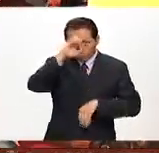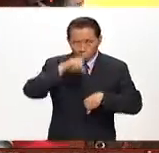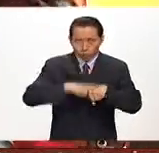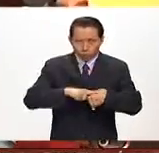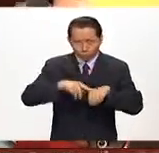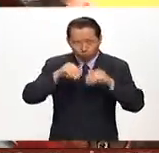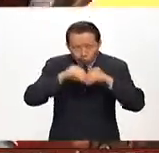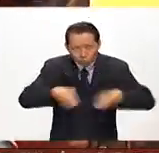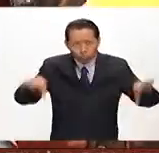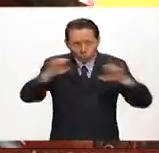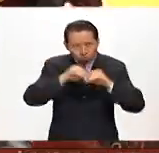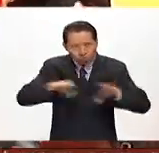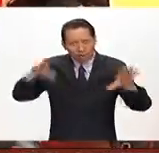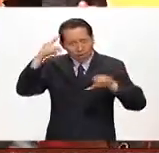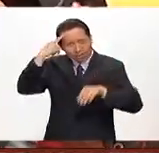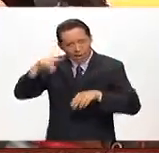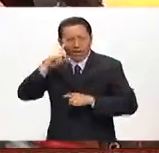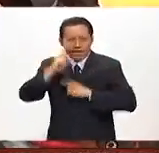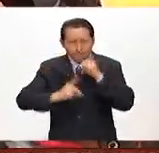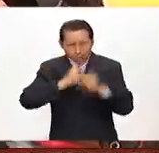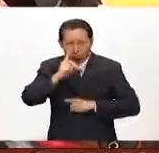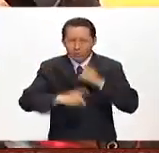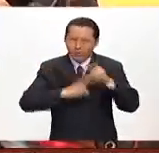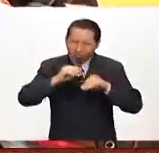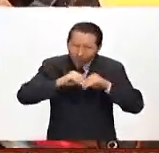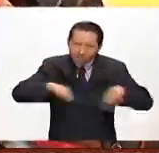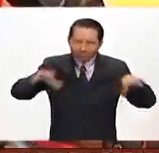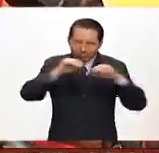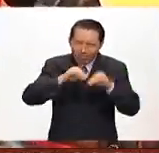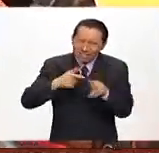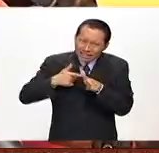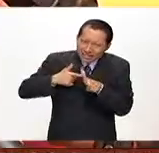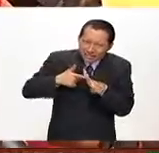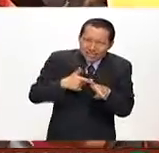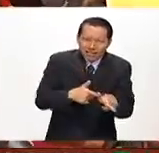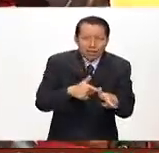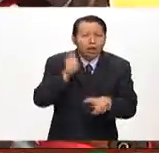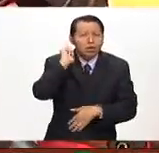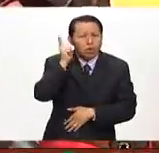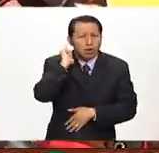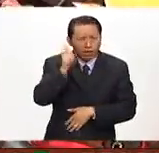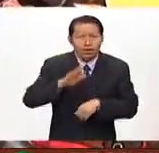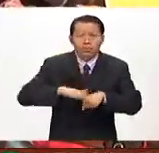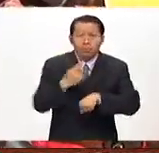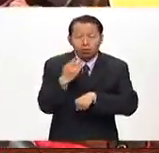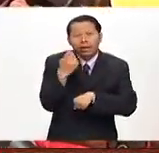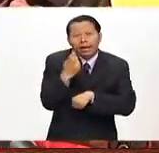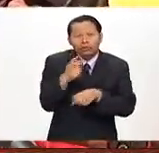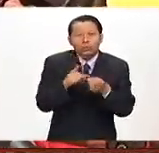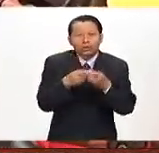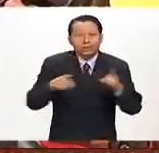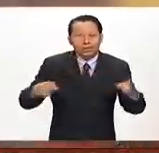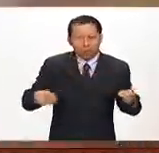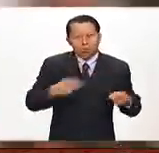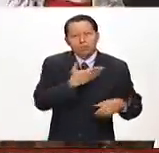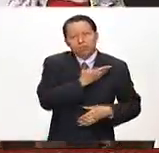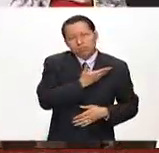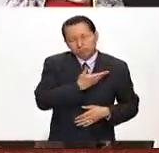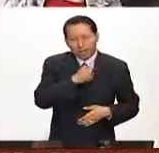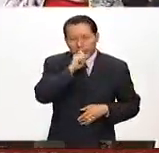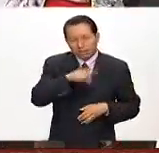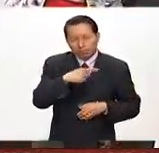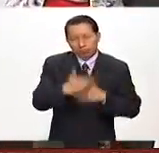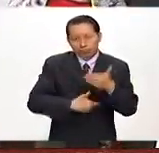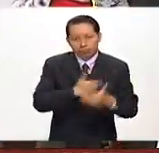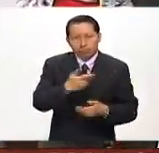practicar alguna disciplina, algún deporte, y espero que se siga extendiendo. Creo que esto es sano para el desarrollo de cualquier persona. Por